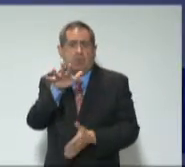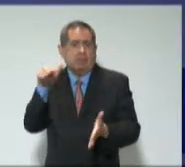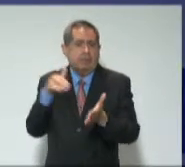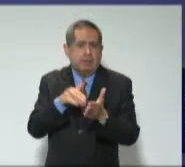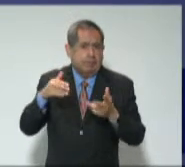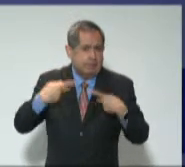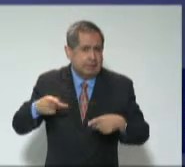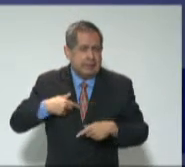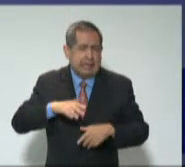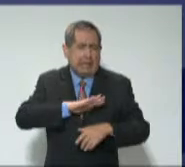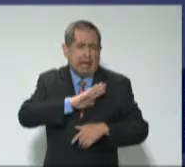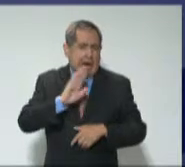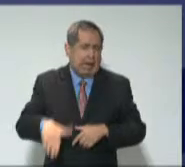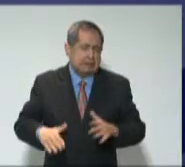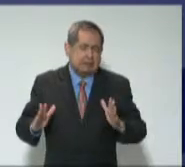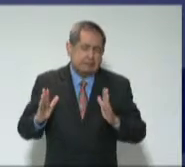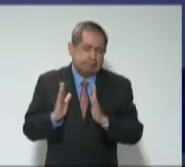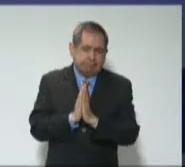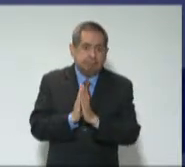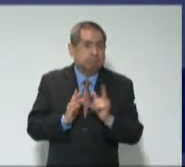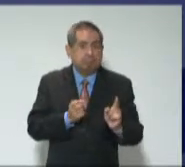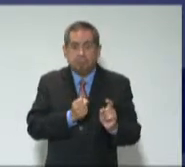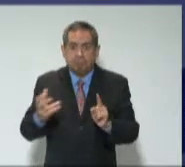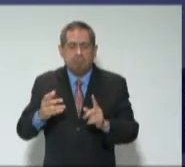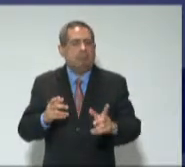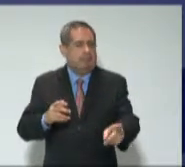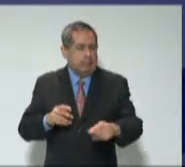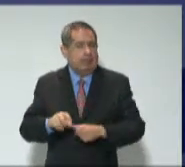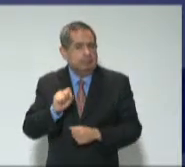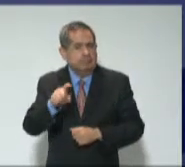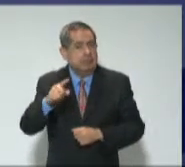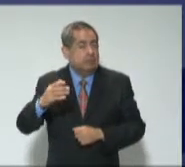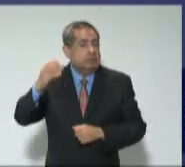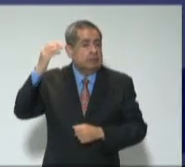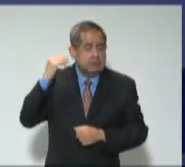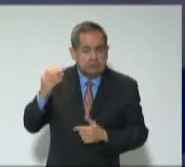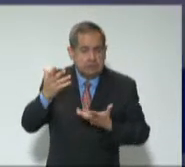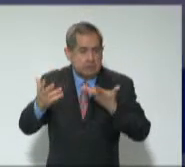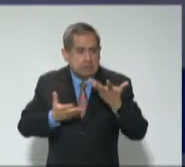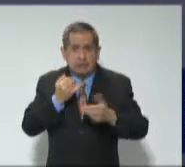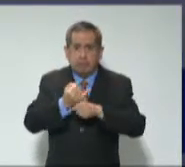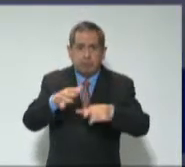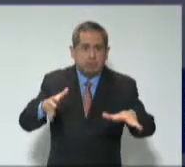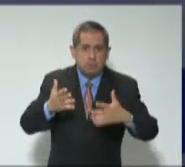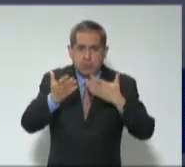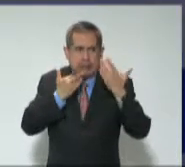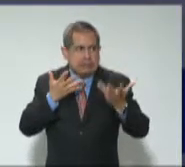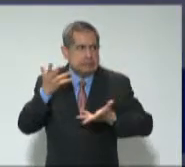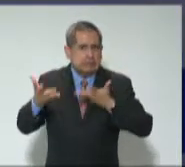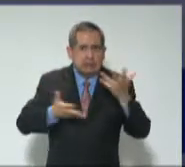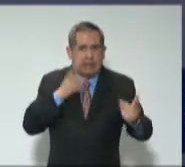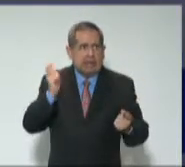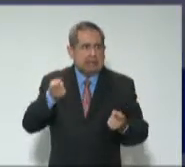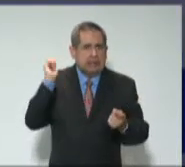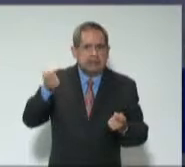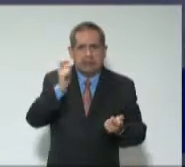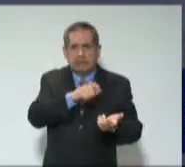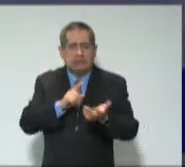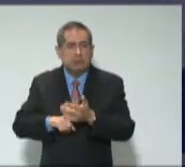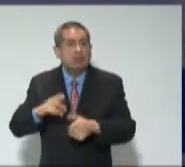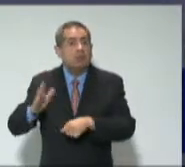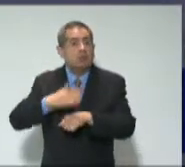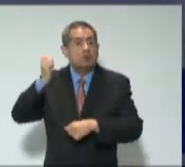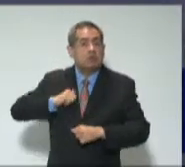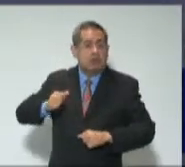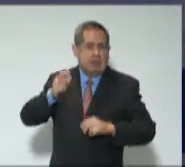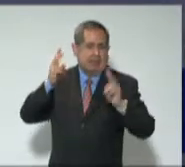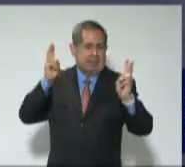millones de personas en aquel entonces sí faltaba información consecuencia de la censura de tiempos